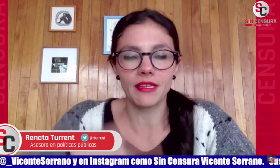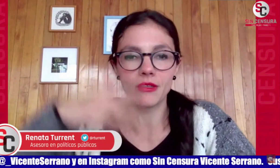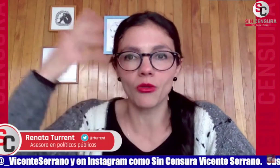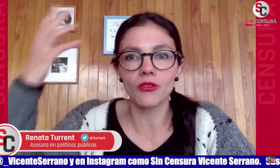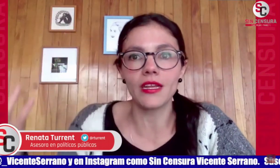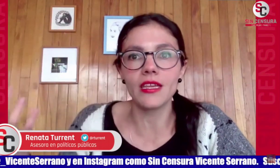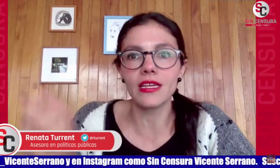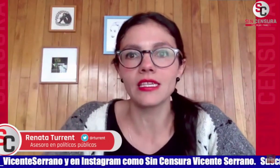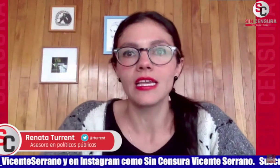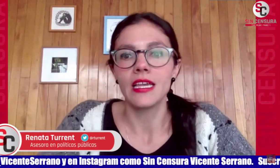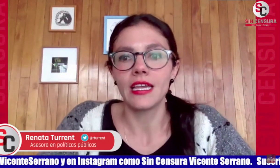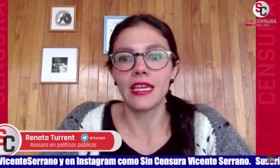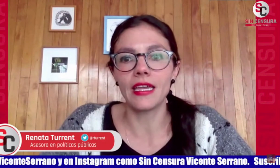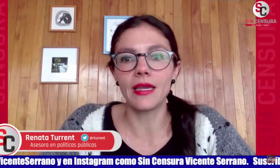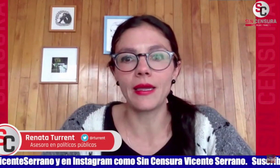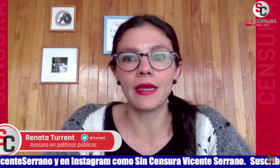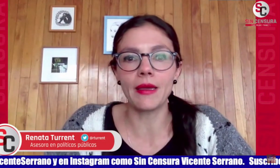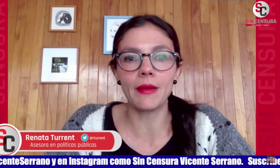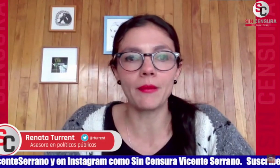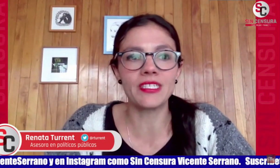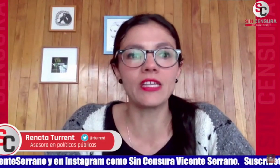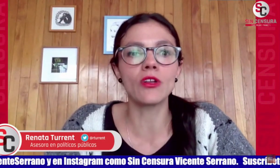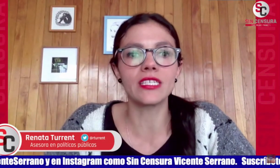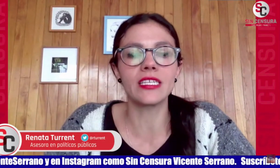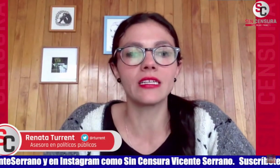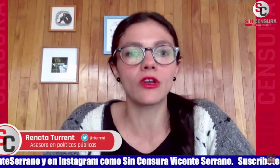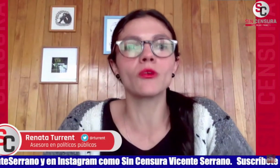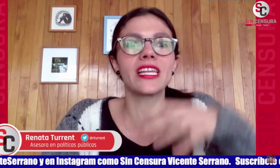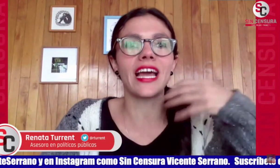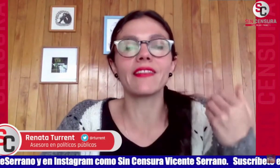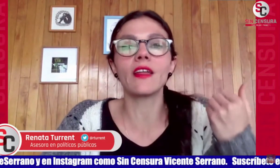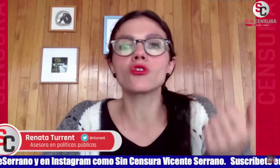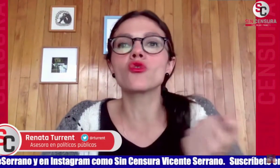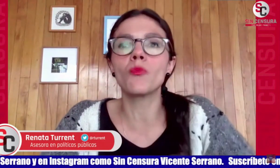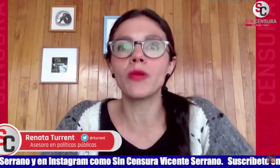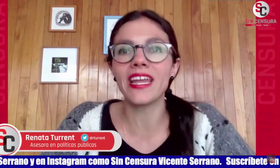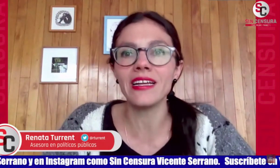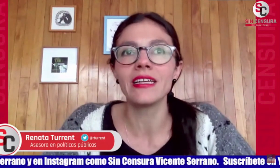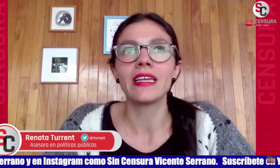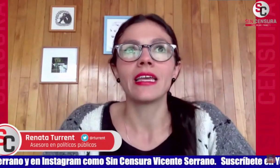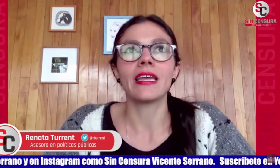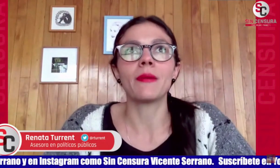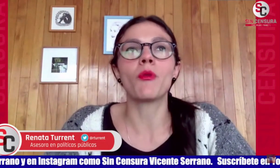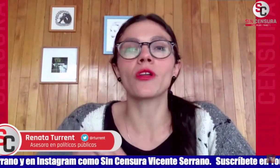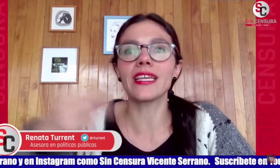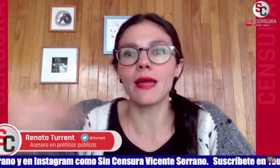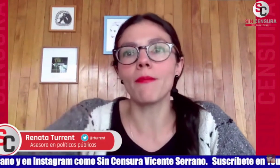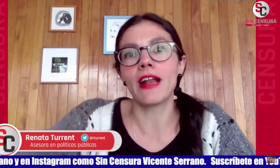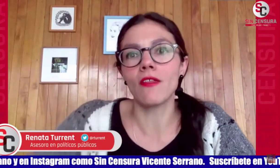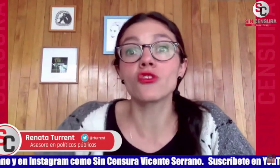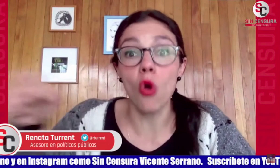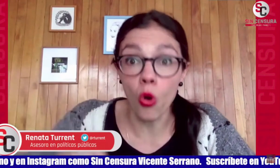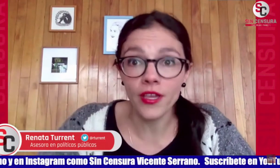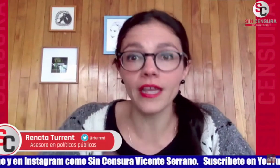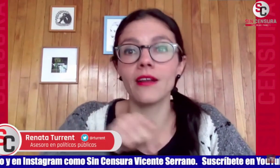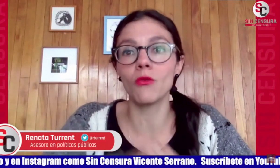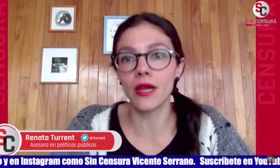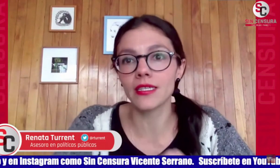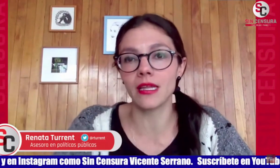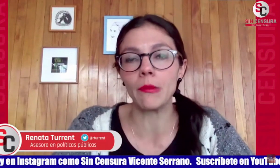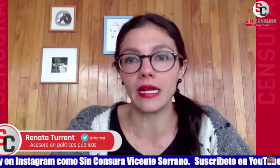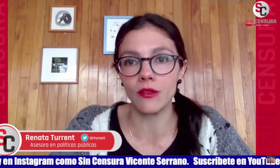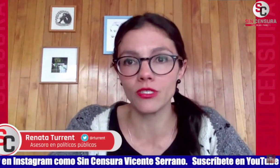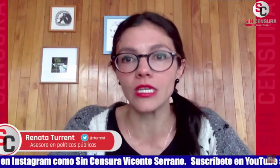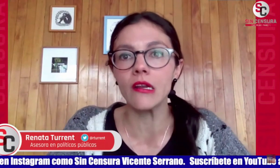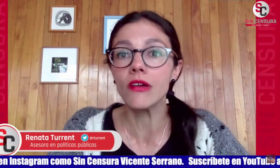de tonterías, como si la gente no supiera por qué están parados hoy en el lugar que